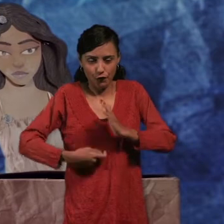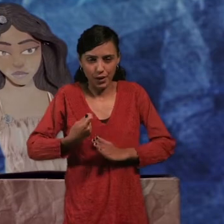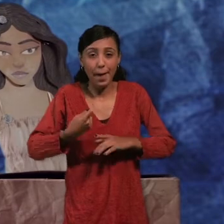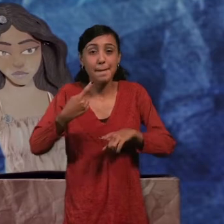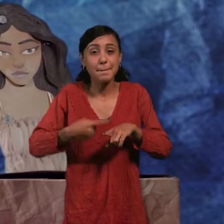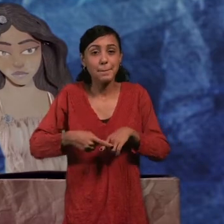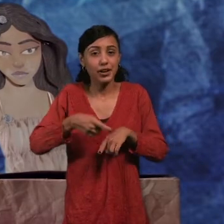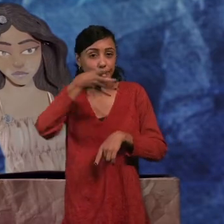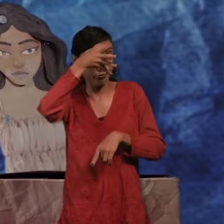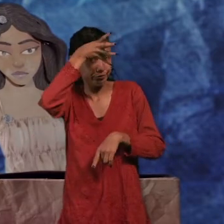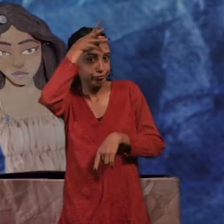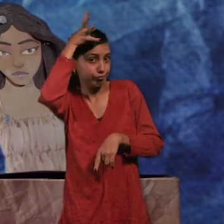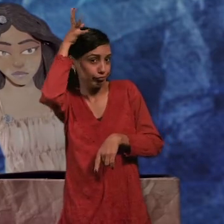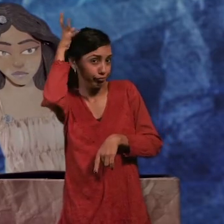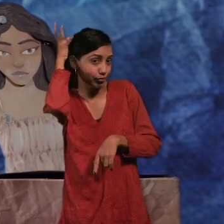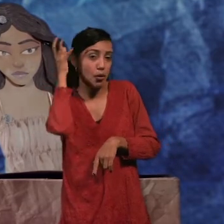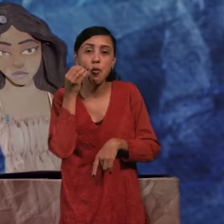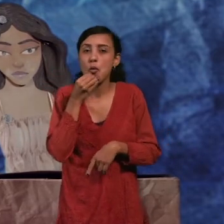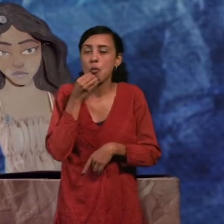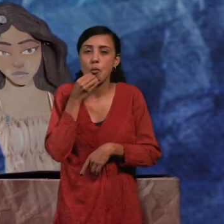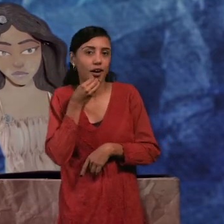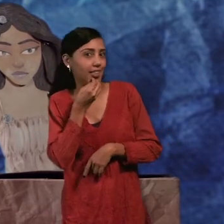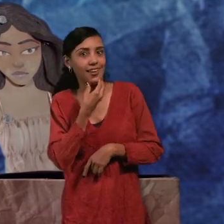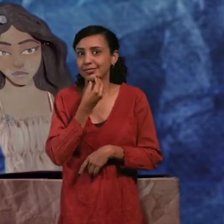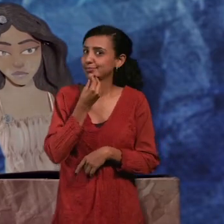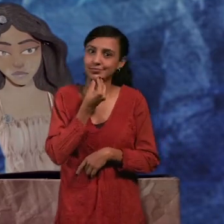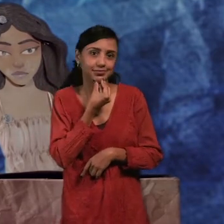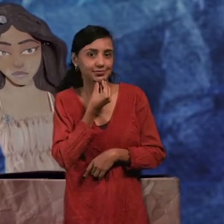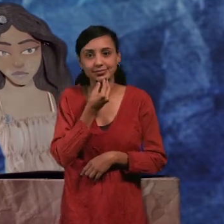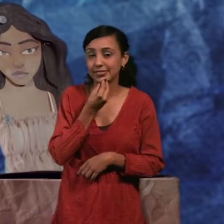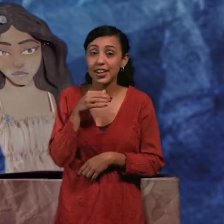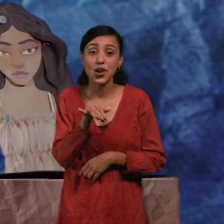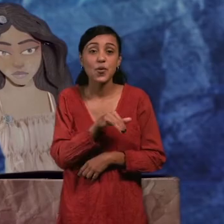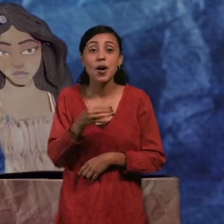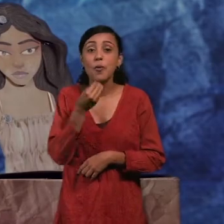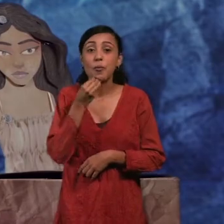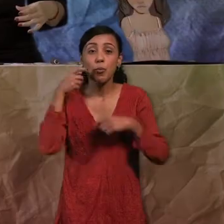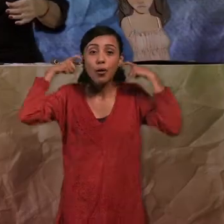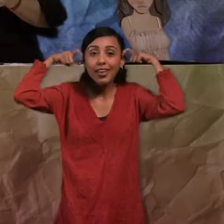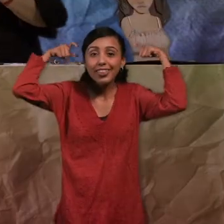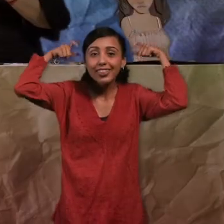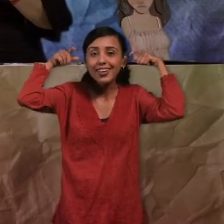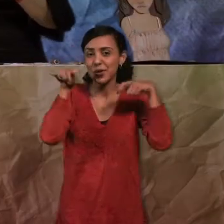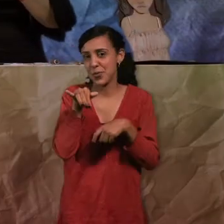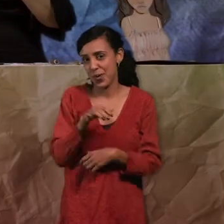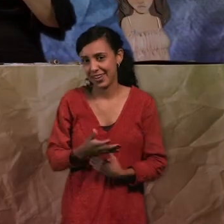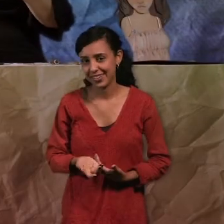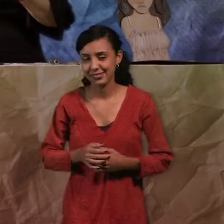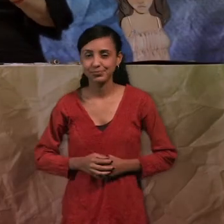de la crin, que pudiera mover la cabeza y que incluso pudiera mover las orejitas. Este